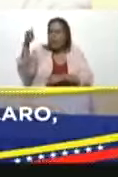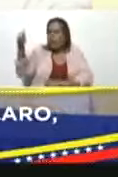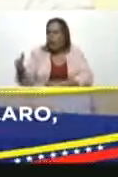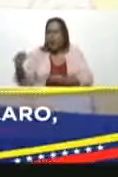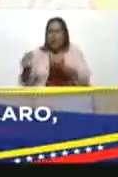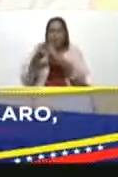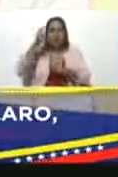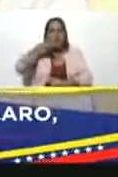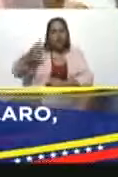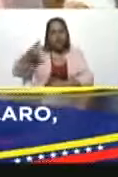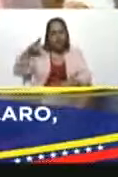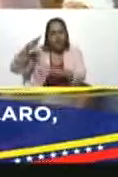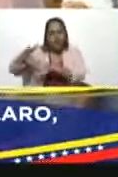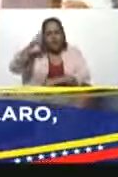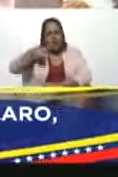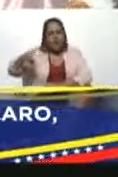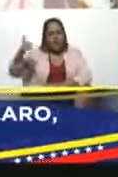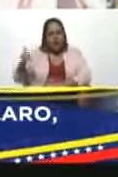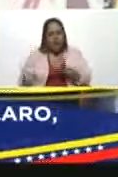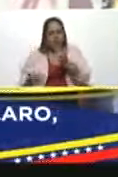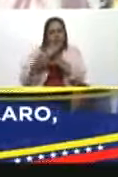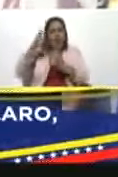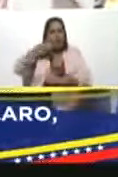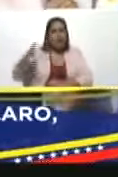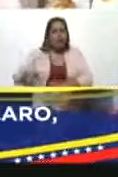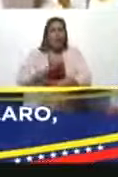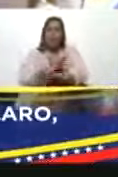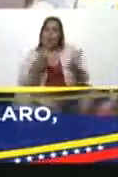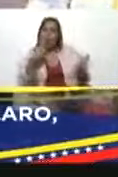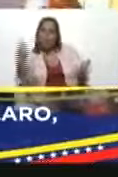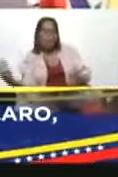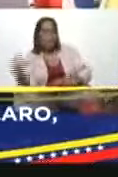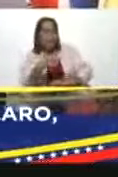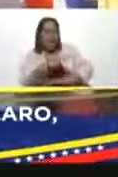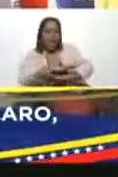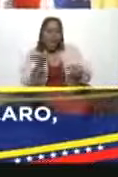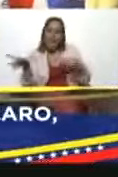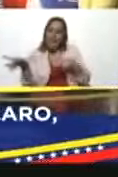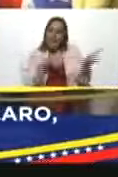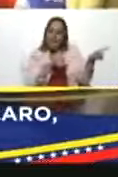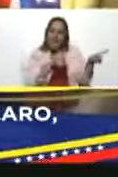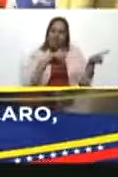viene al pueblo y está con el pueblo. No se diga más, pues. ¡Lista!